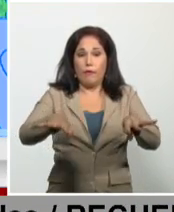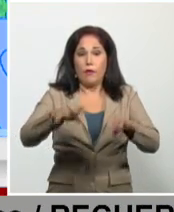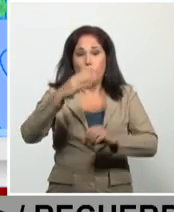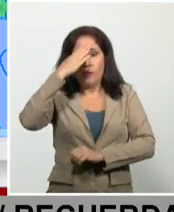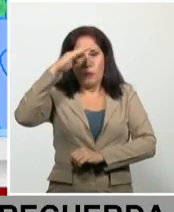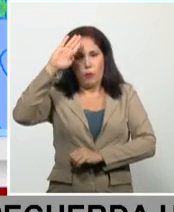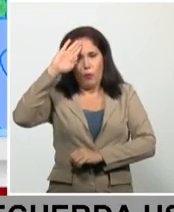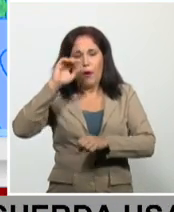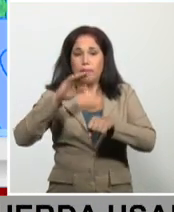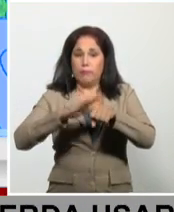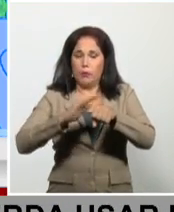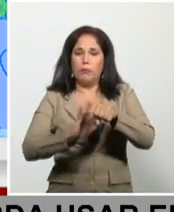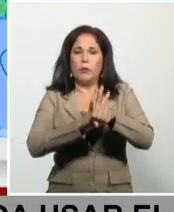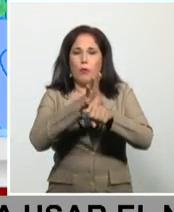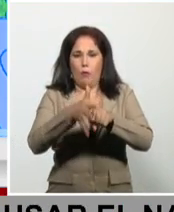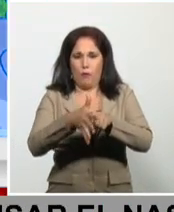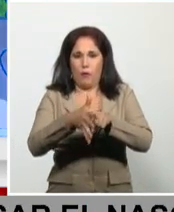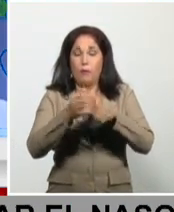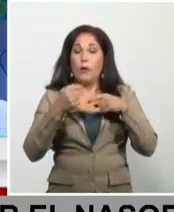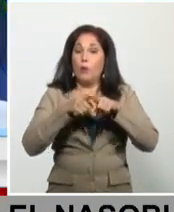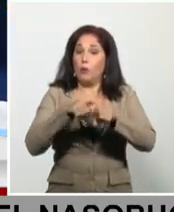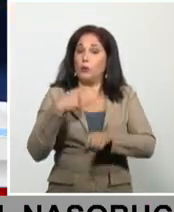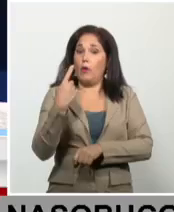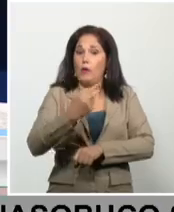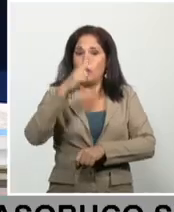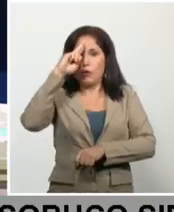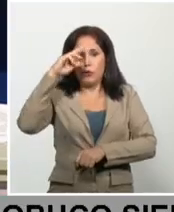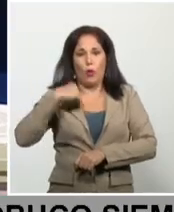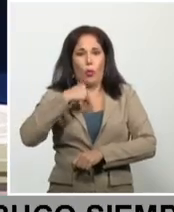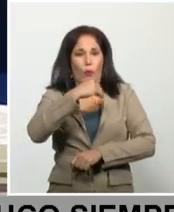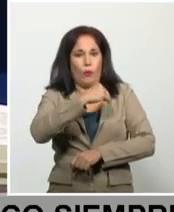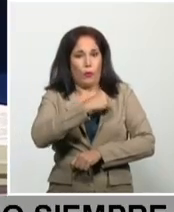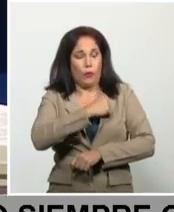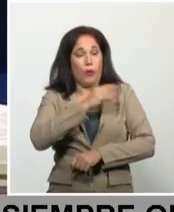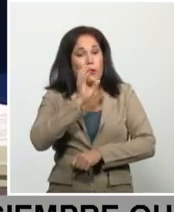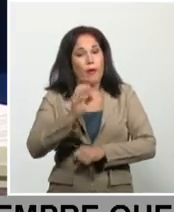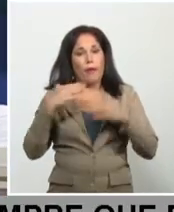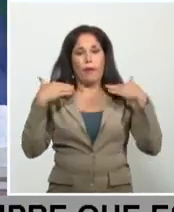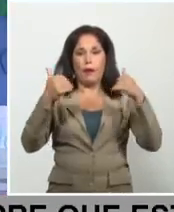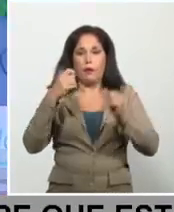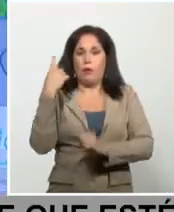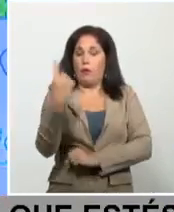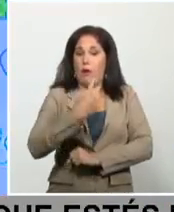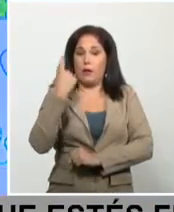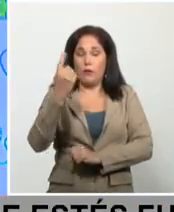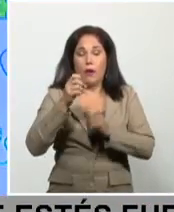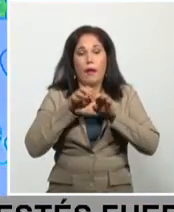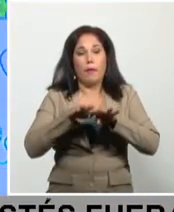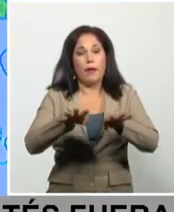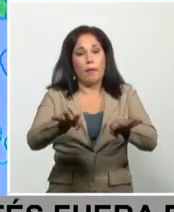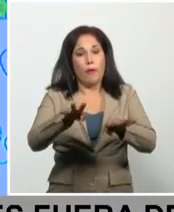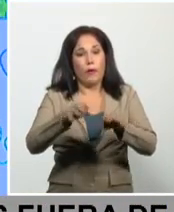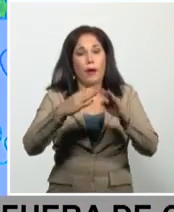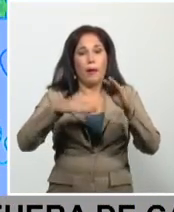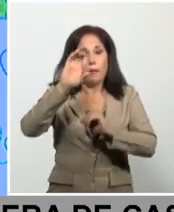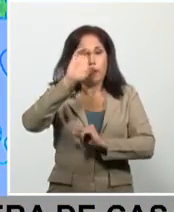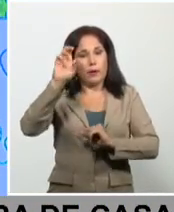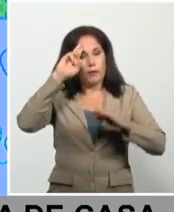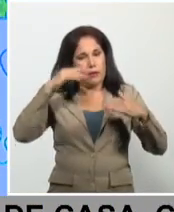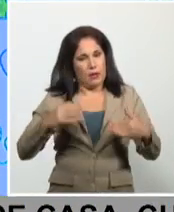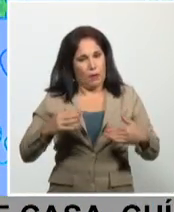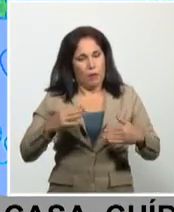frente a la COVID-19. Nos acompaña el doctor Francisco Durán García, director nacional de epidemiología del MINSAP.